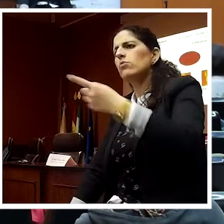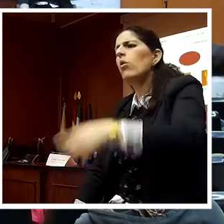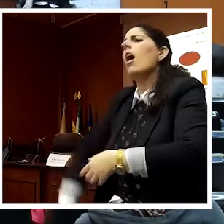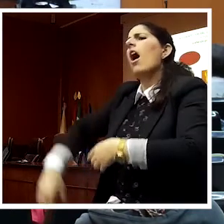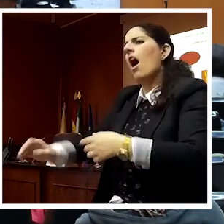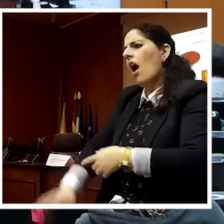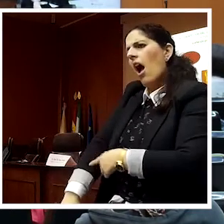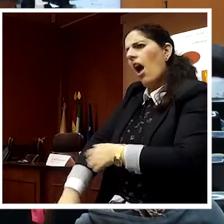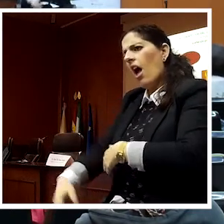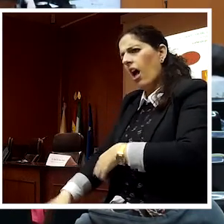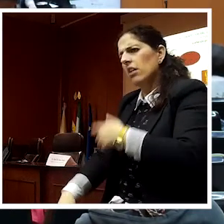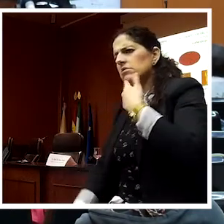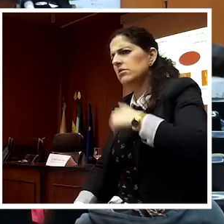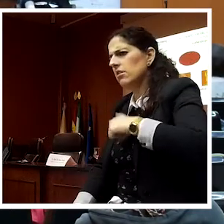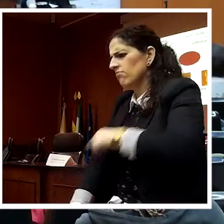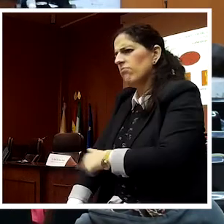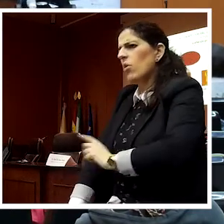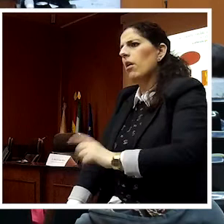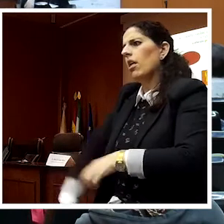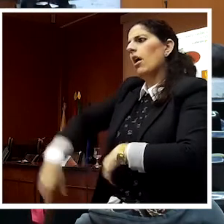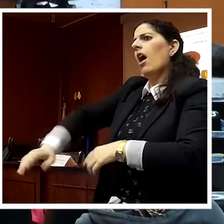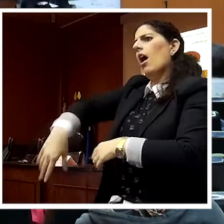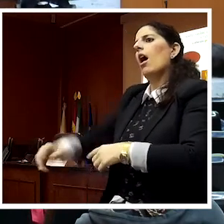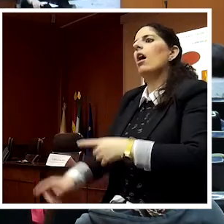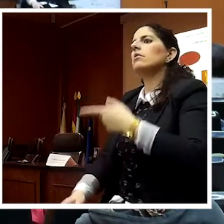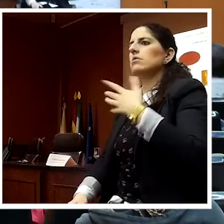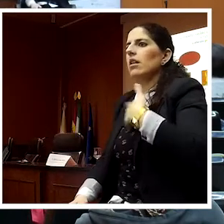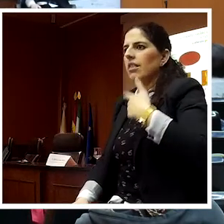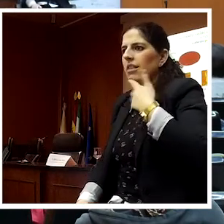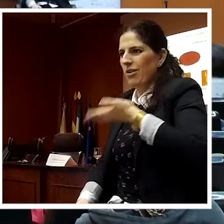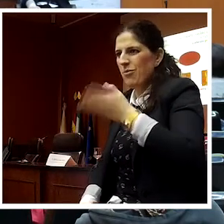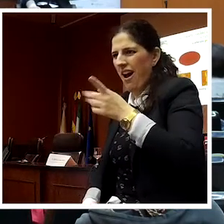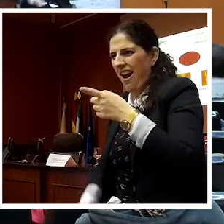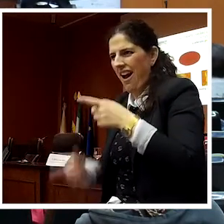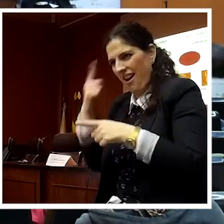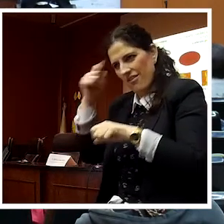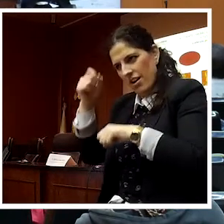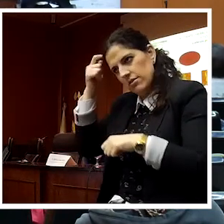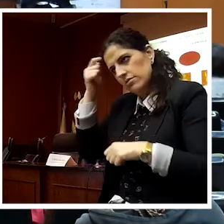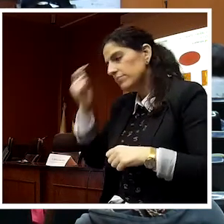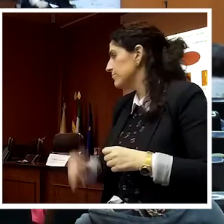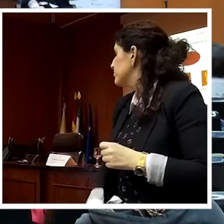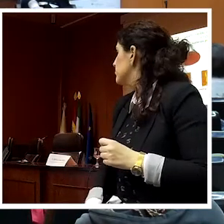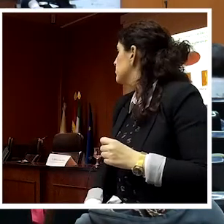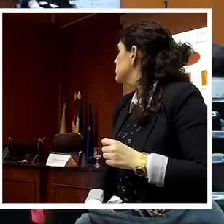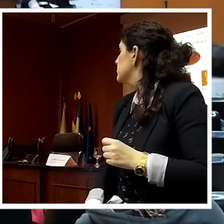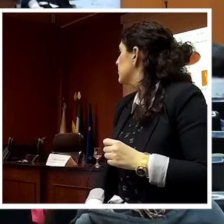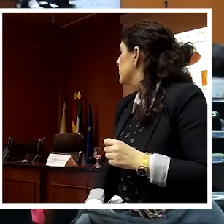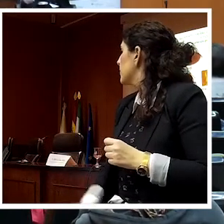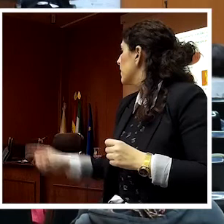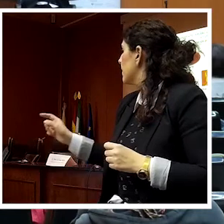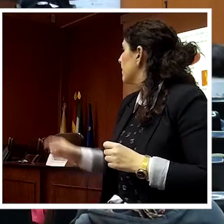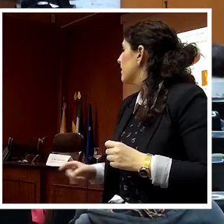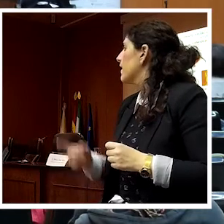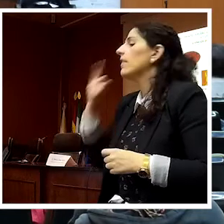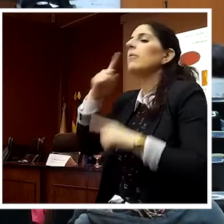brazos y uno se cae o ni siquiera lo levanta. O puedes hacer así y se le cae. Bien, ¿vale? No puede. Depende